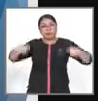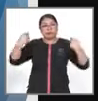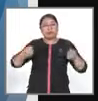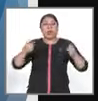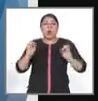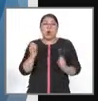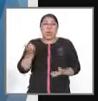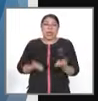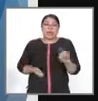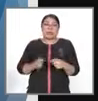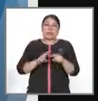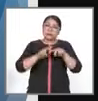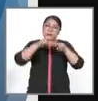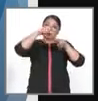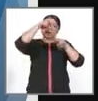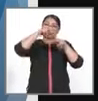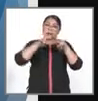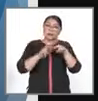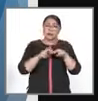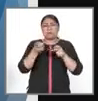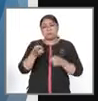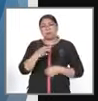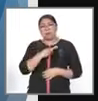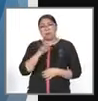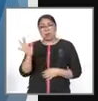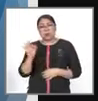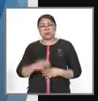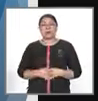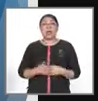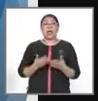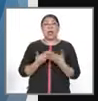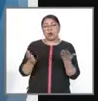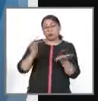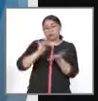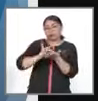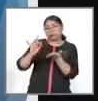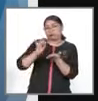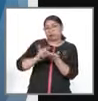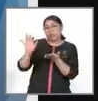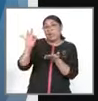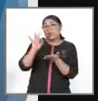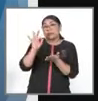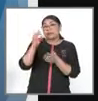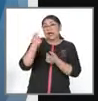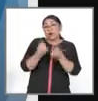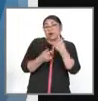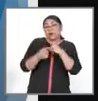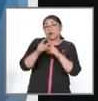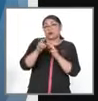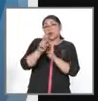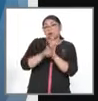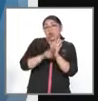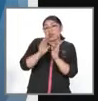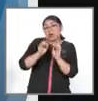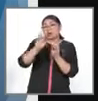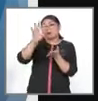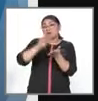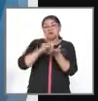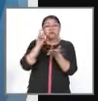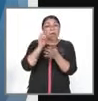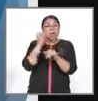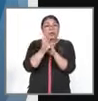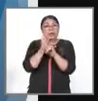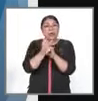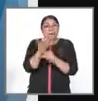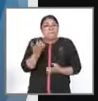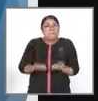o bajar escaleras o incluso eh ahorita con ayuda de la tecnología también podemos bajar algunos programas en por medio del internet y